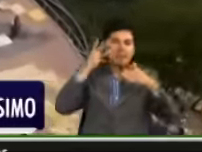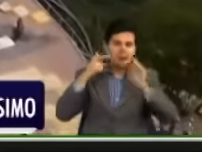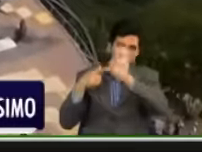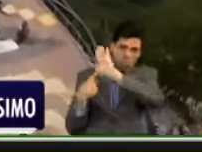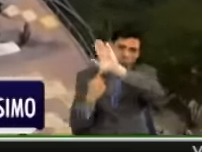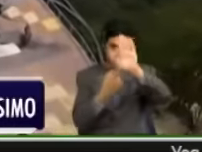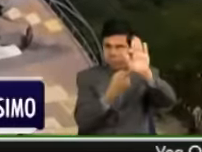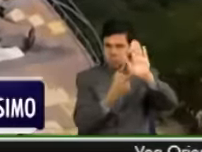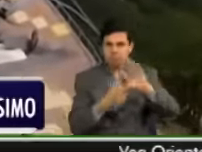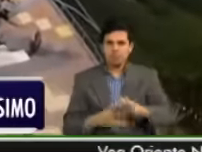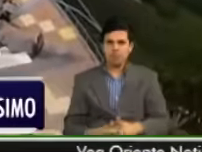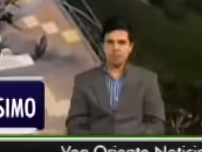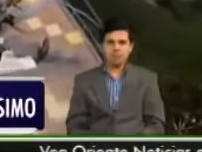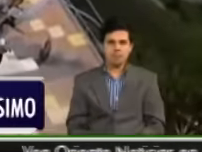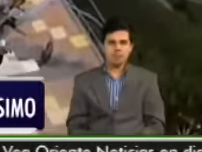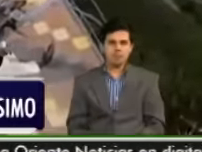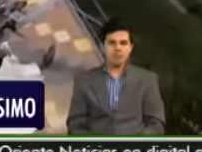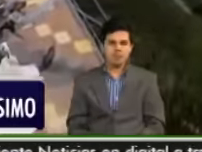el directivo.